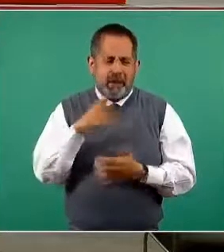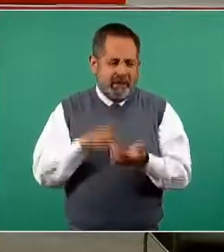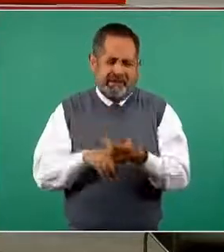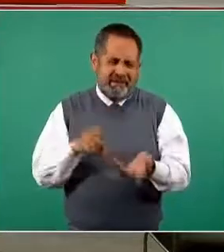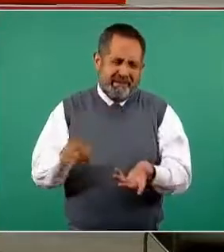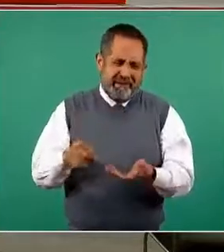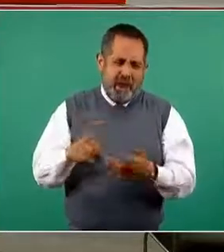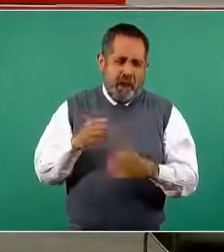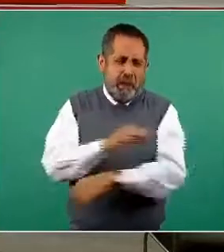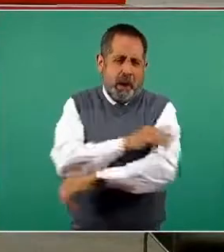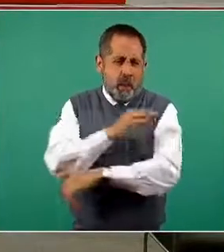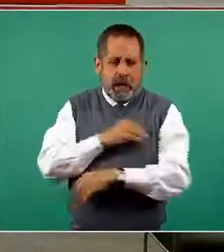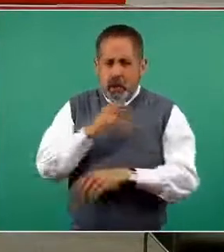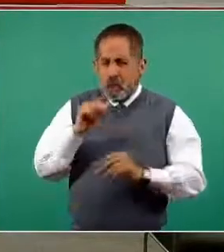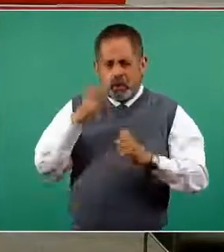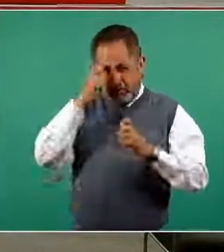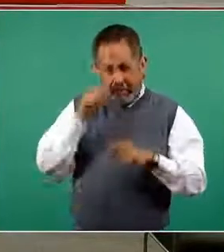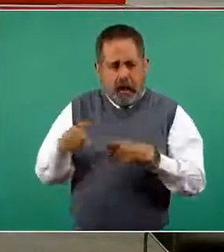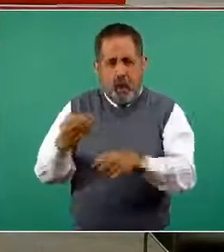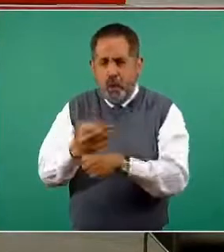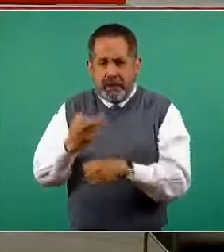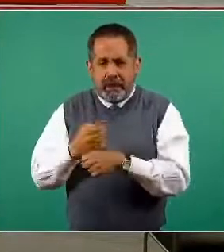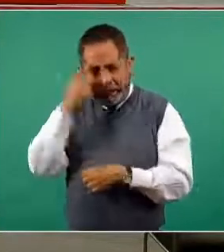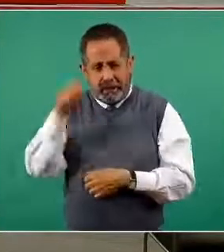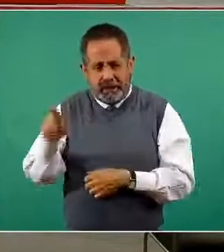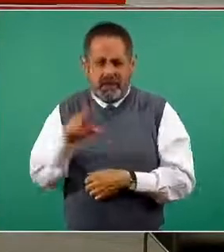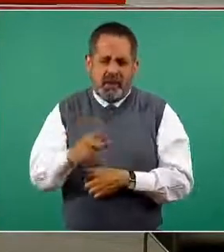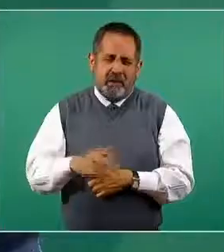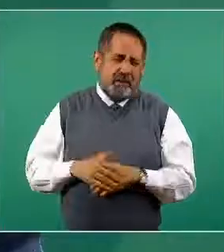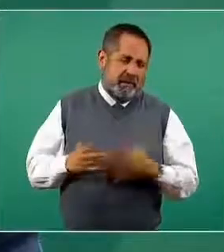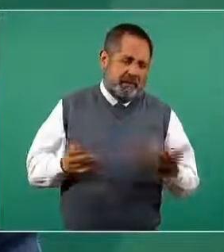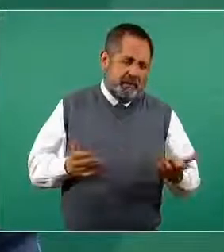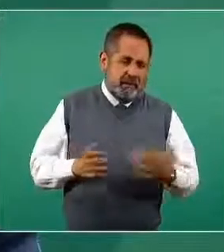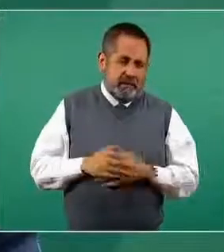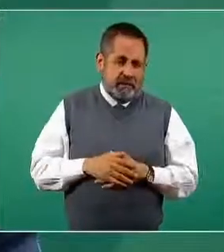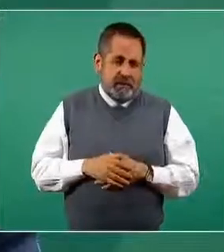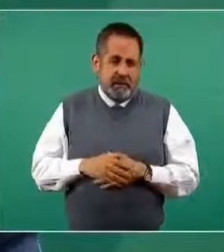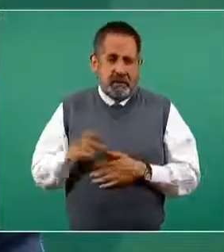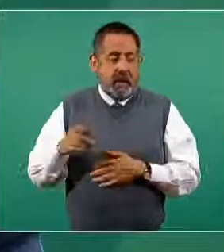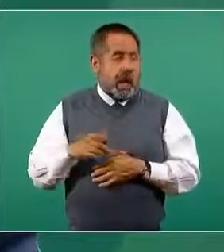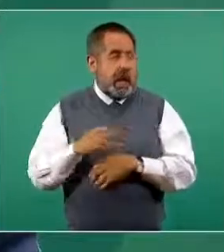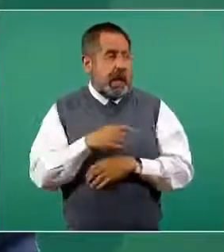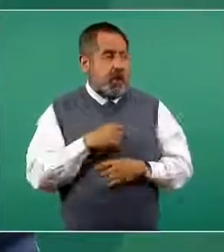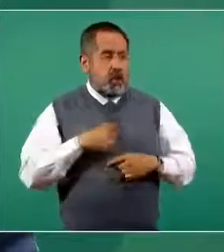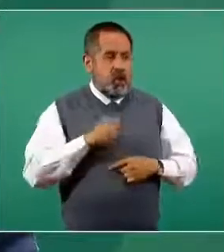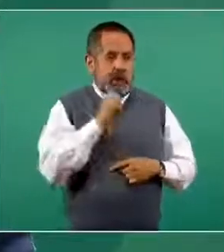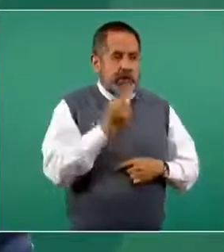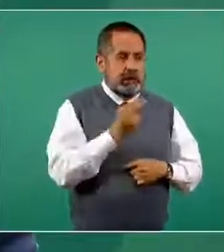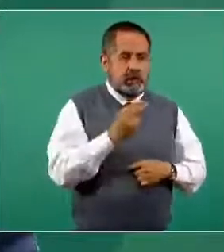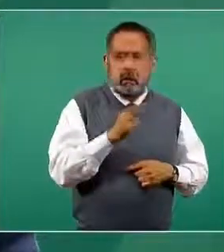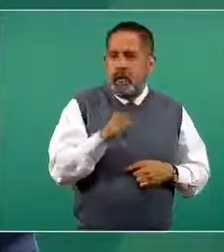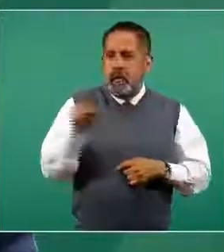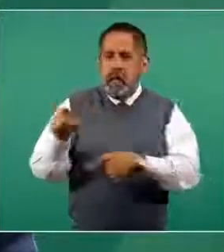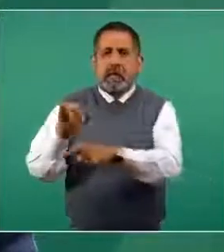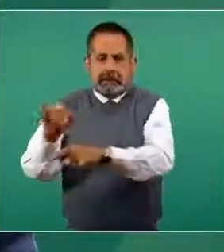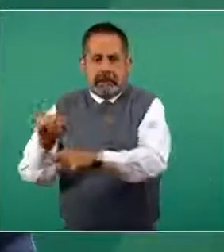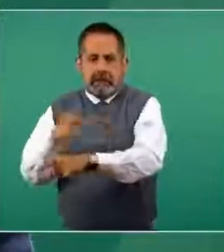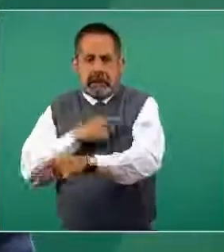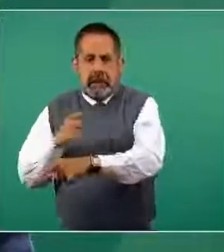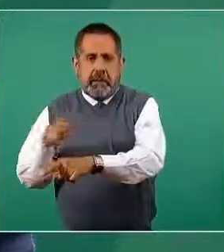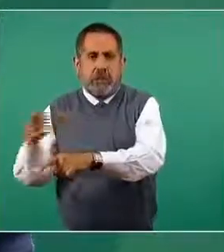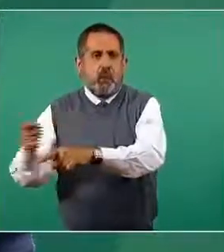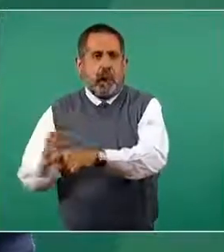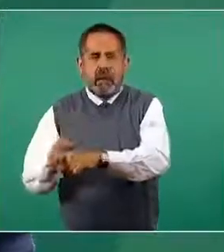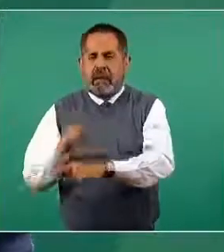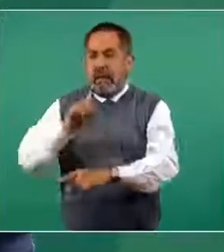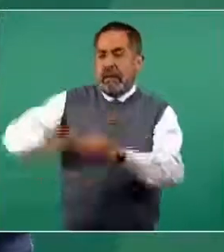vacuna que no le corresponde en este momento y quitándole esa oportunidad de vacunarse a alguien a quien sí le corresponde y tiene